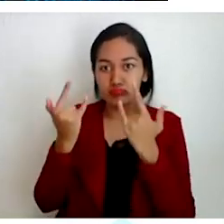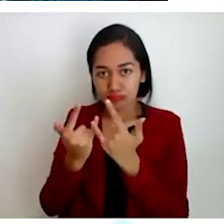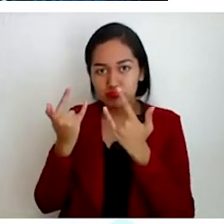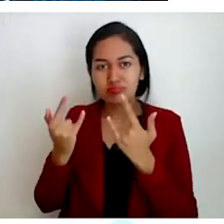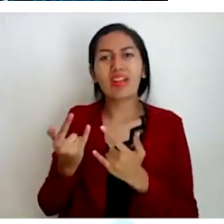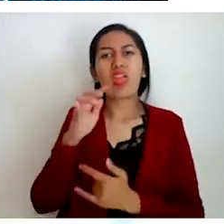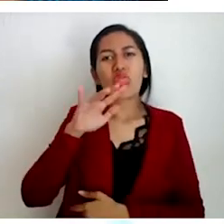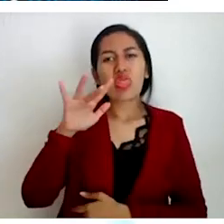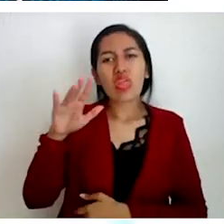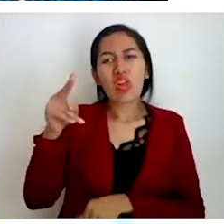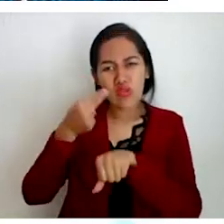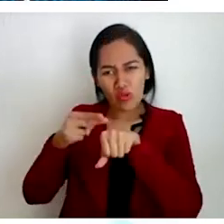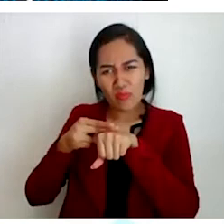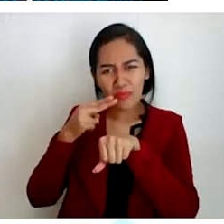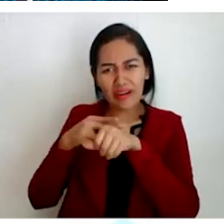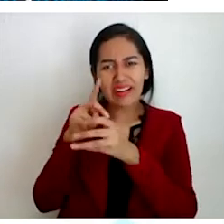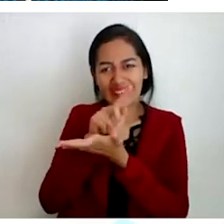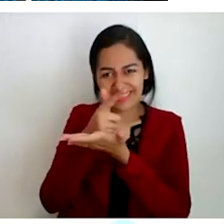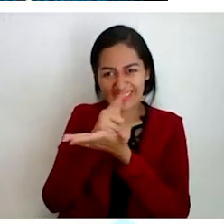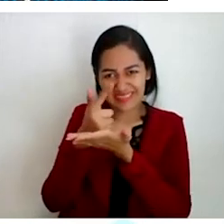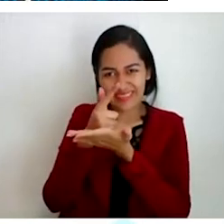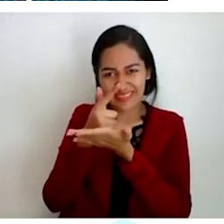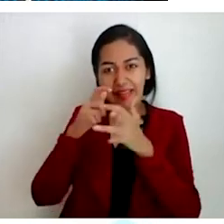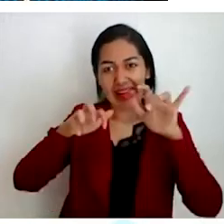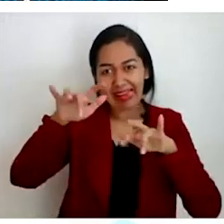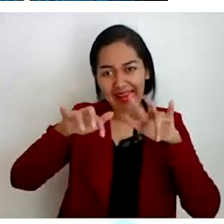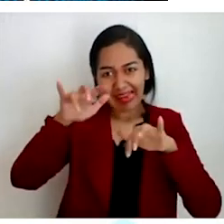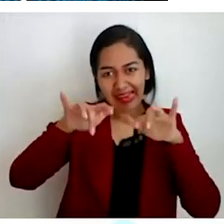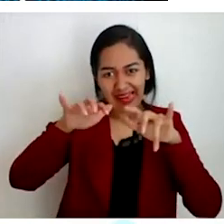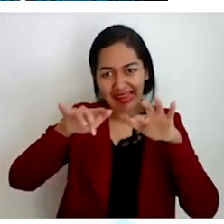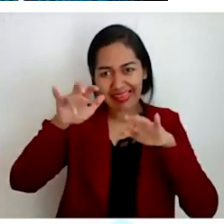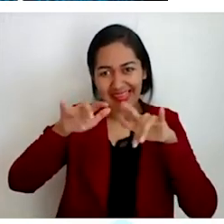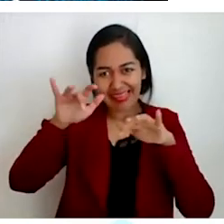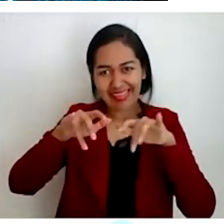K-R-A-U-C-E-R, se los puede escribir en el chat, y